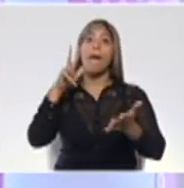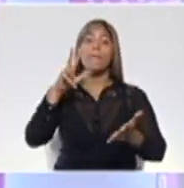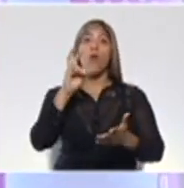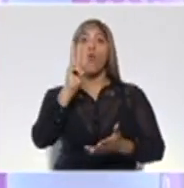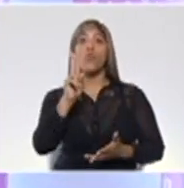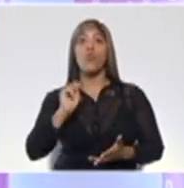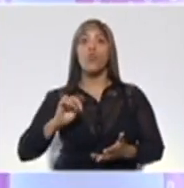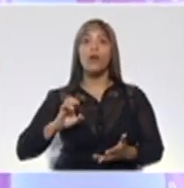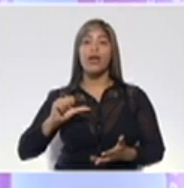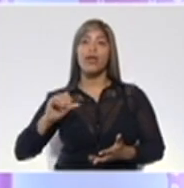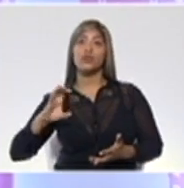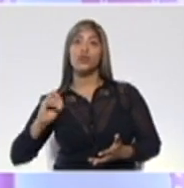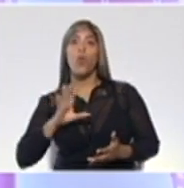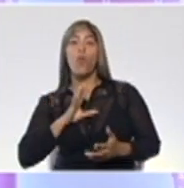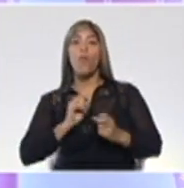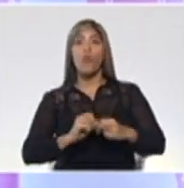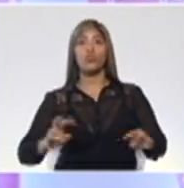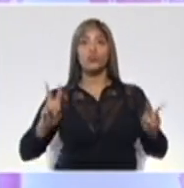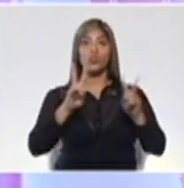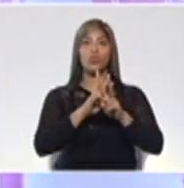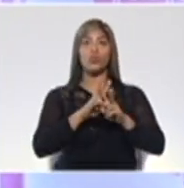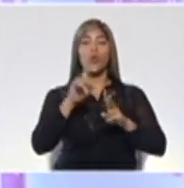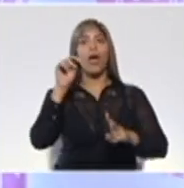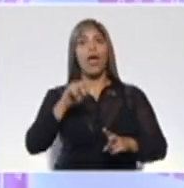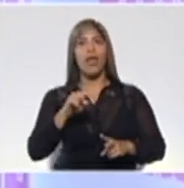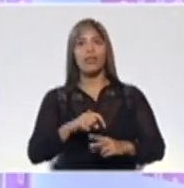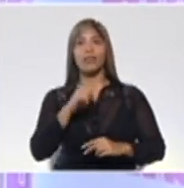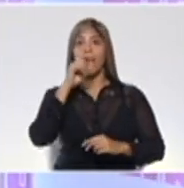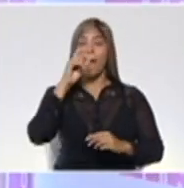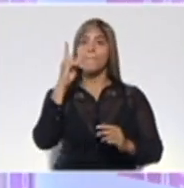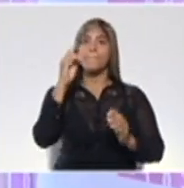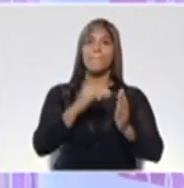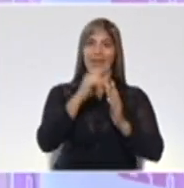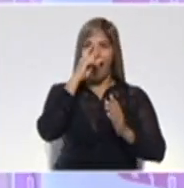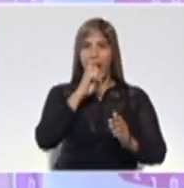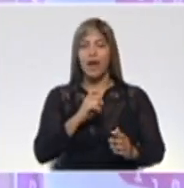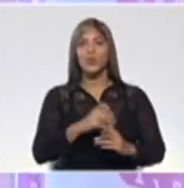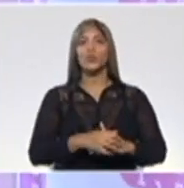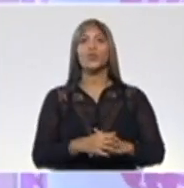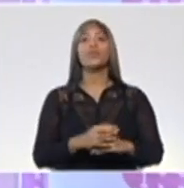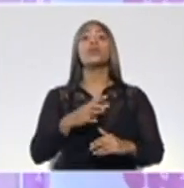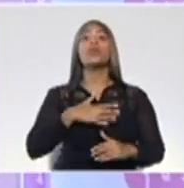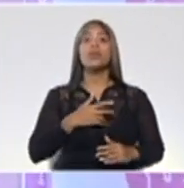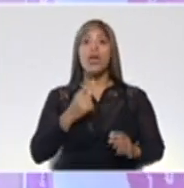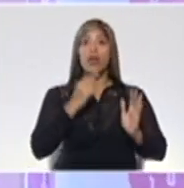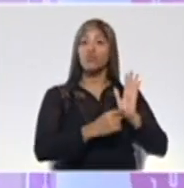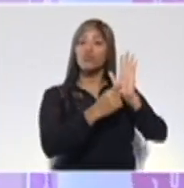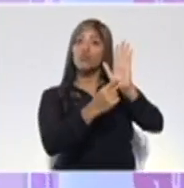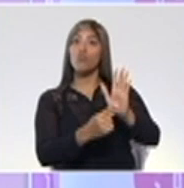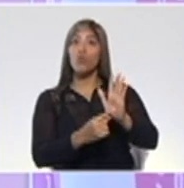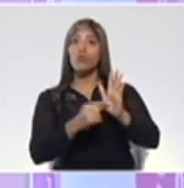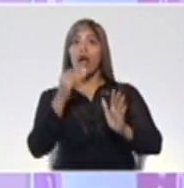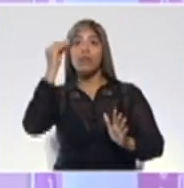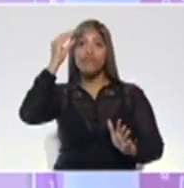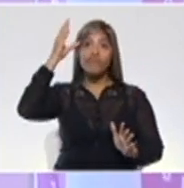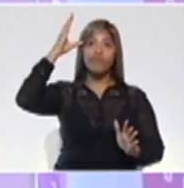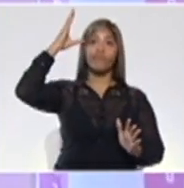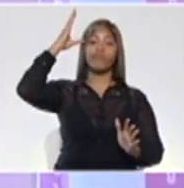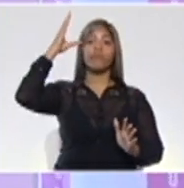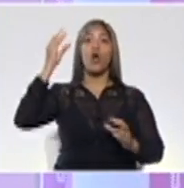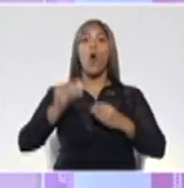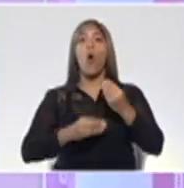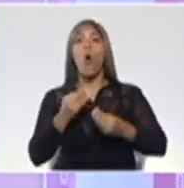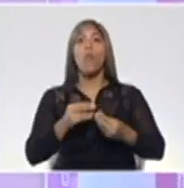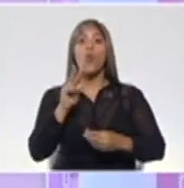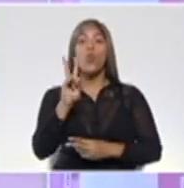de la Organización de Naciones Unidas en este milenio, que además busca resaltar la capacidad de la creatividad y la